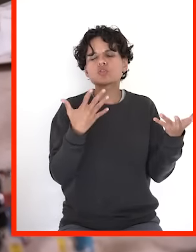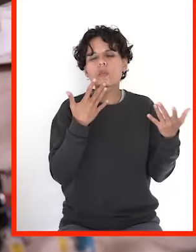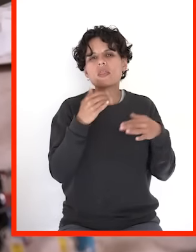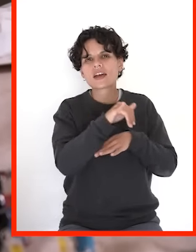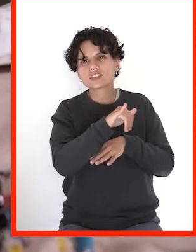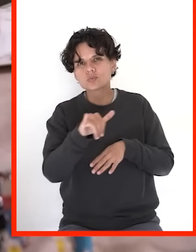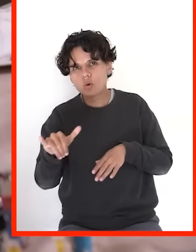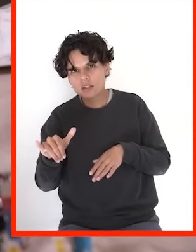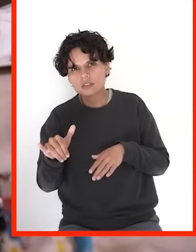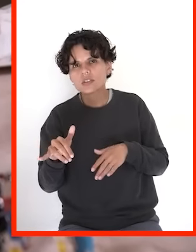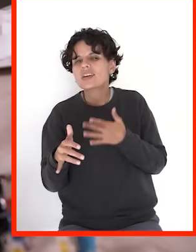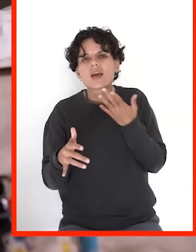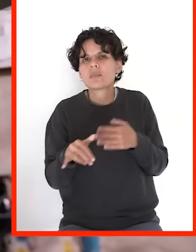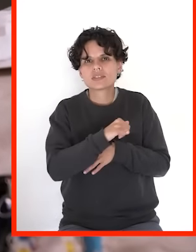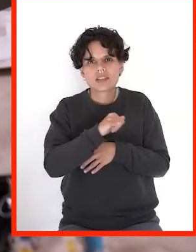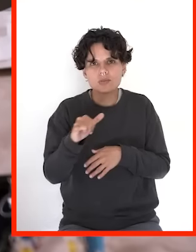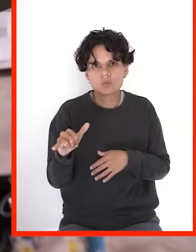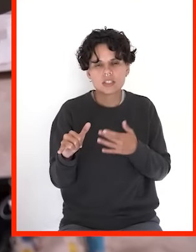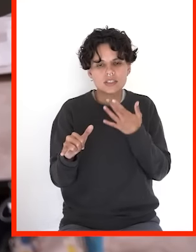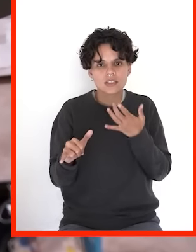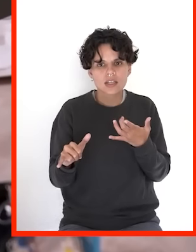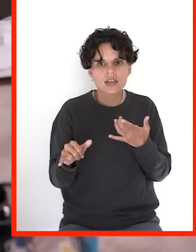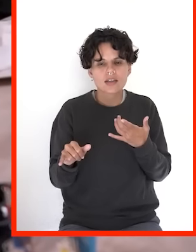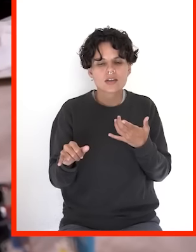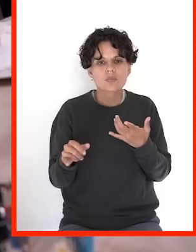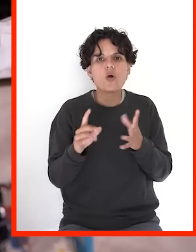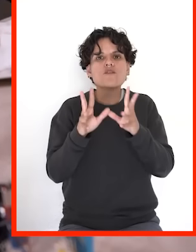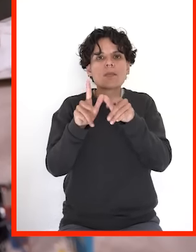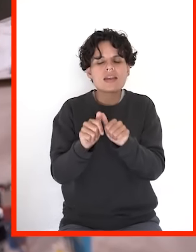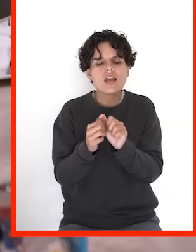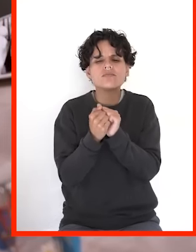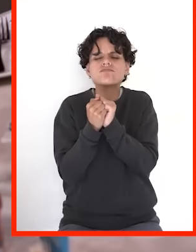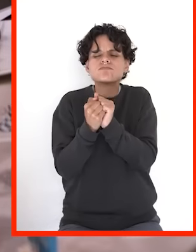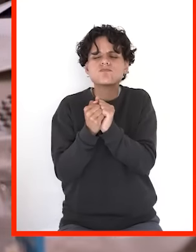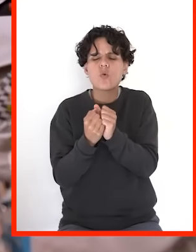su familia, en especial con su mamita, con la tía Susi,